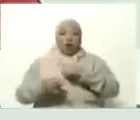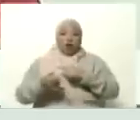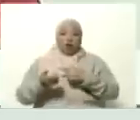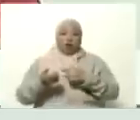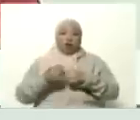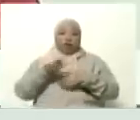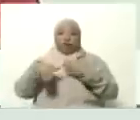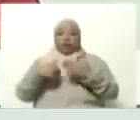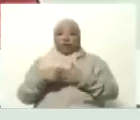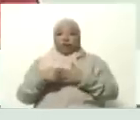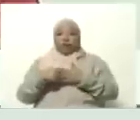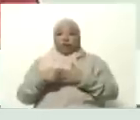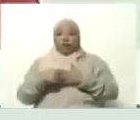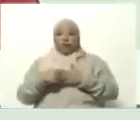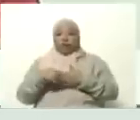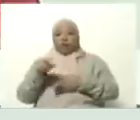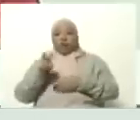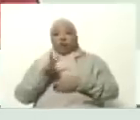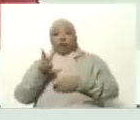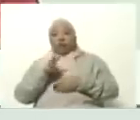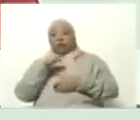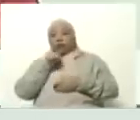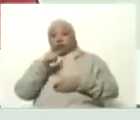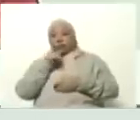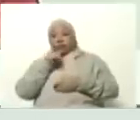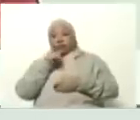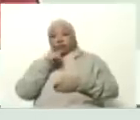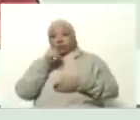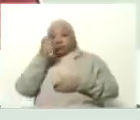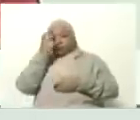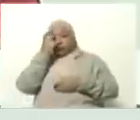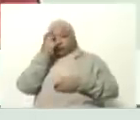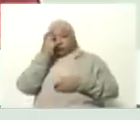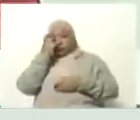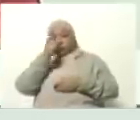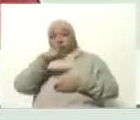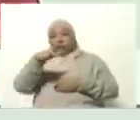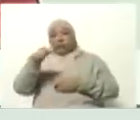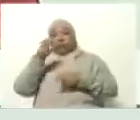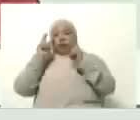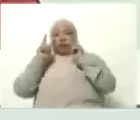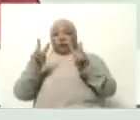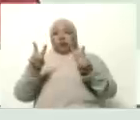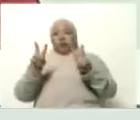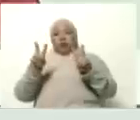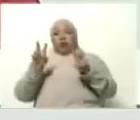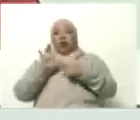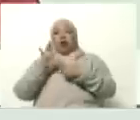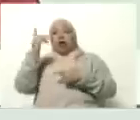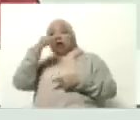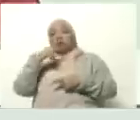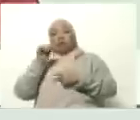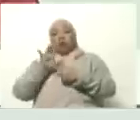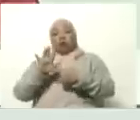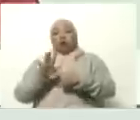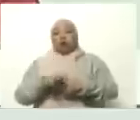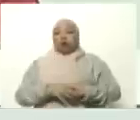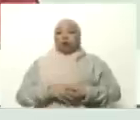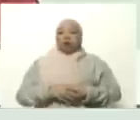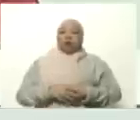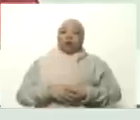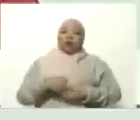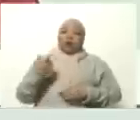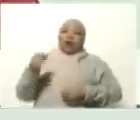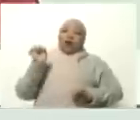todos los países, esos países que ellos dicen que son aliados de ellos, se van a ver en ese espejo y van a tomar